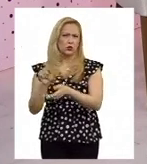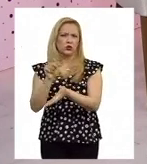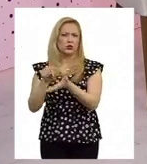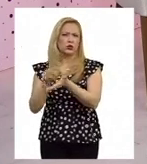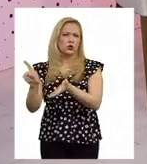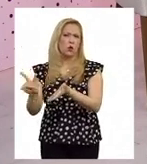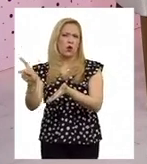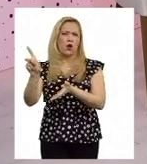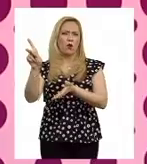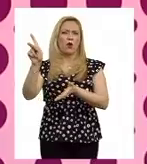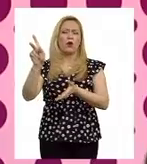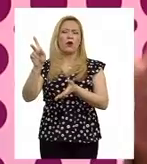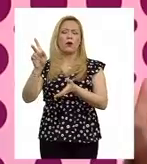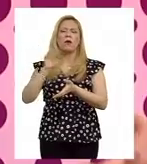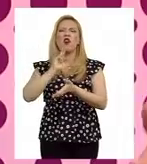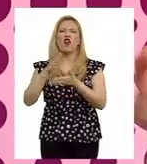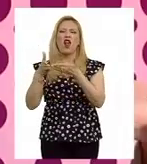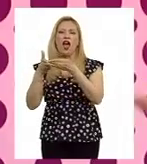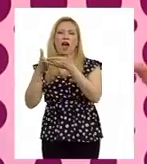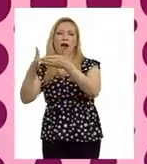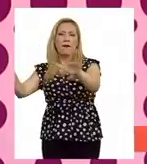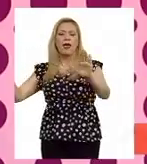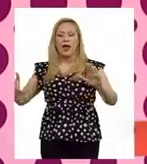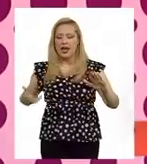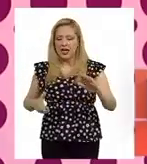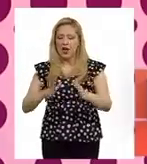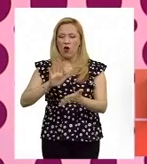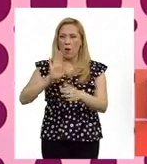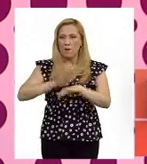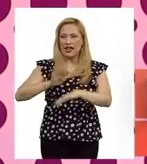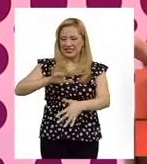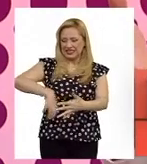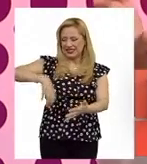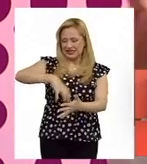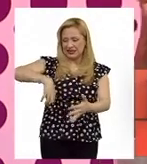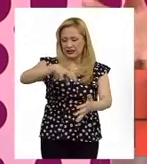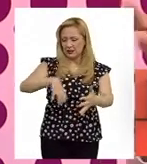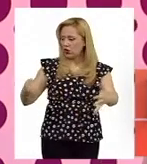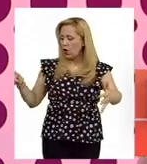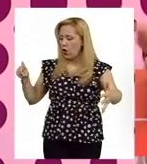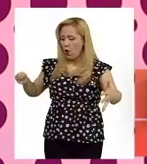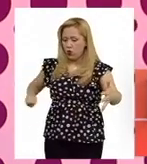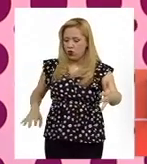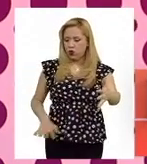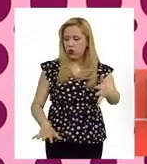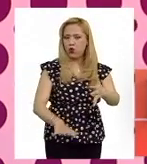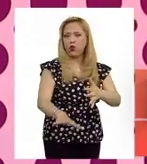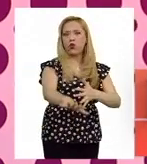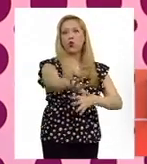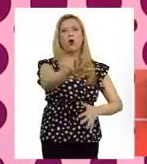abrir, ¿no? Este río. En México inclusive ha habido ciertas iniciativas, esta iniciativa de